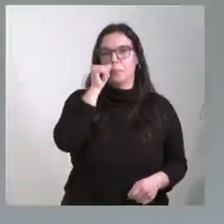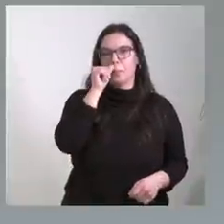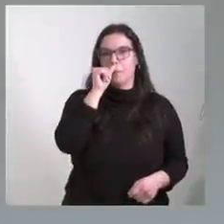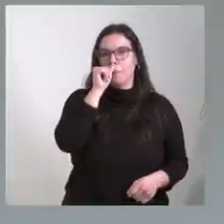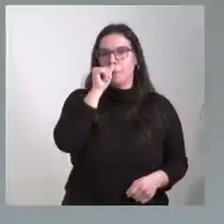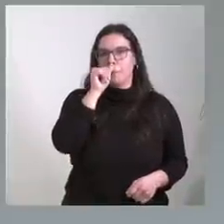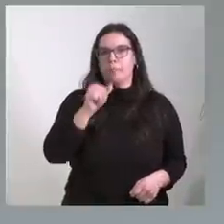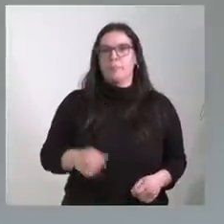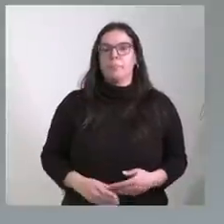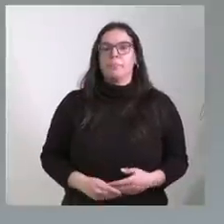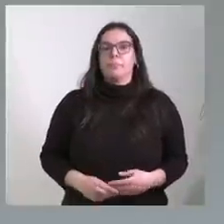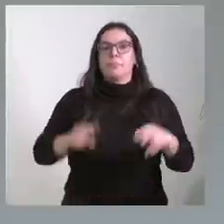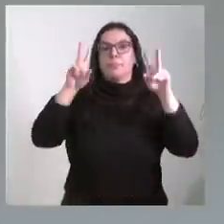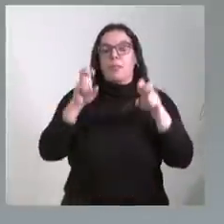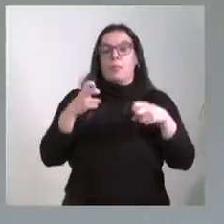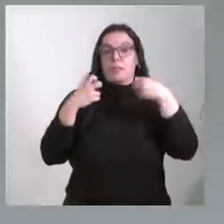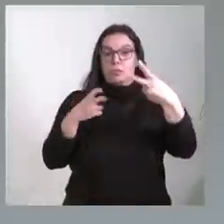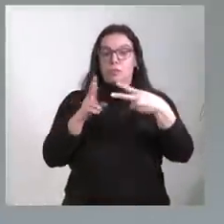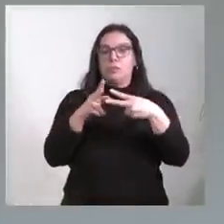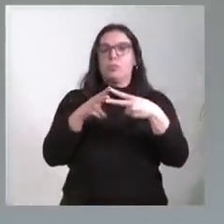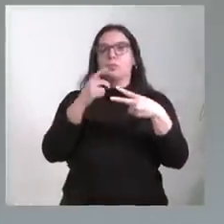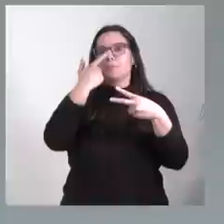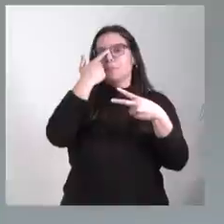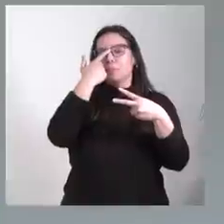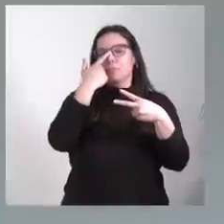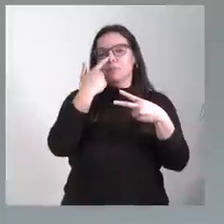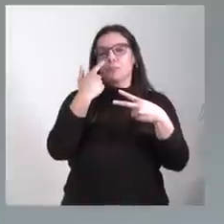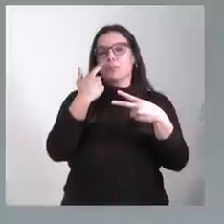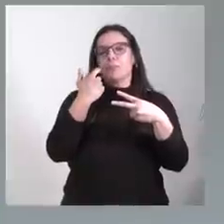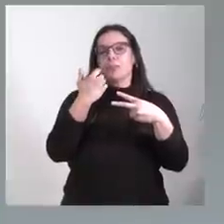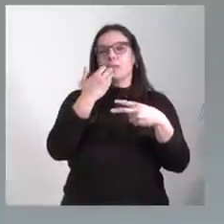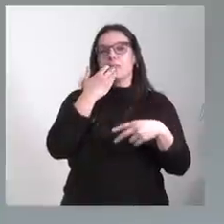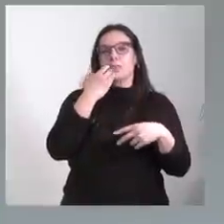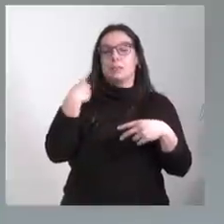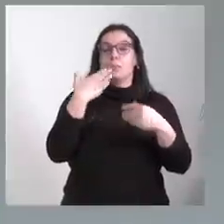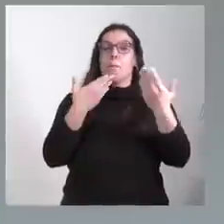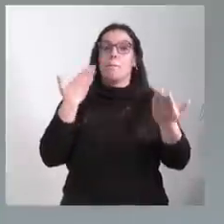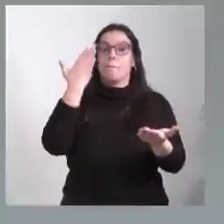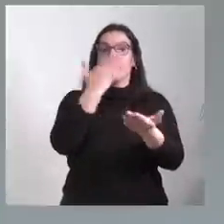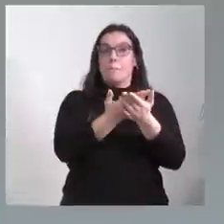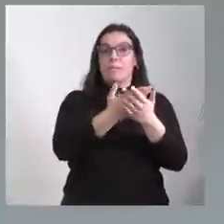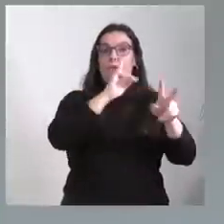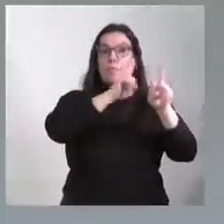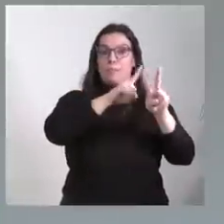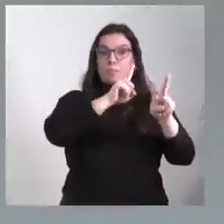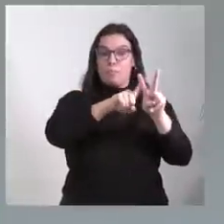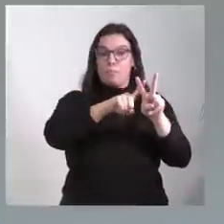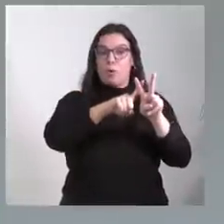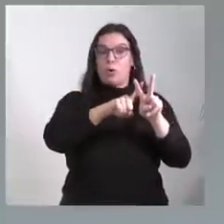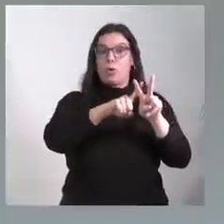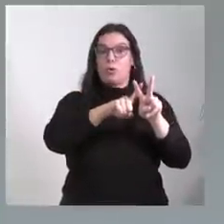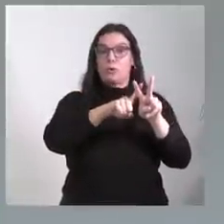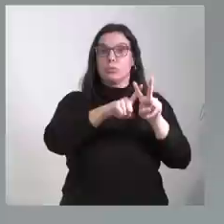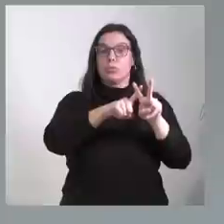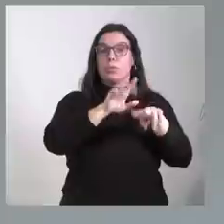pues sobre las dos cuestiones me pregunta usted si compartimos la posición en torno al asunto